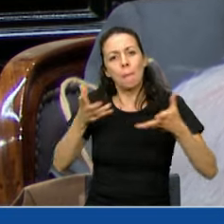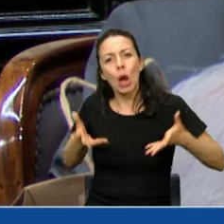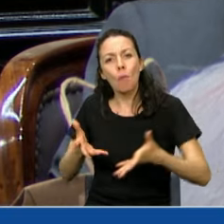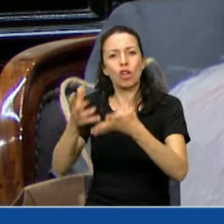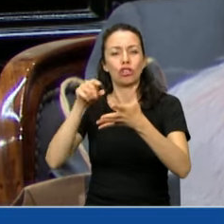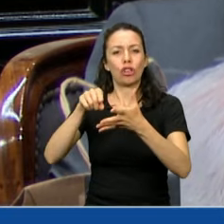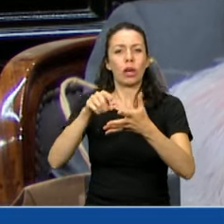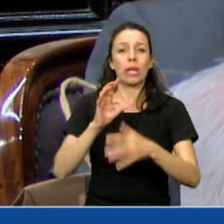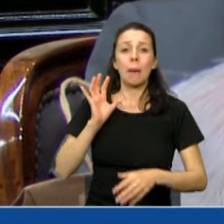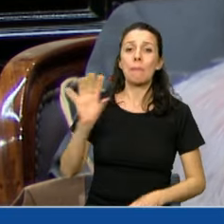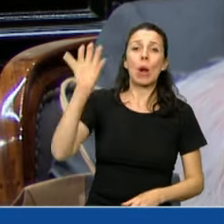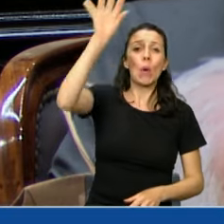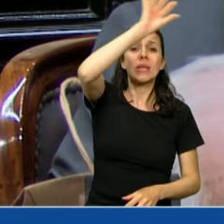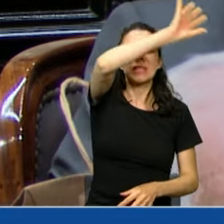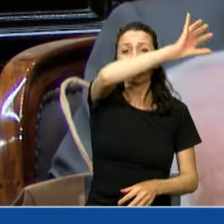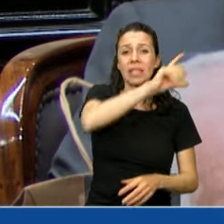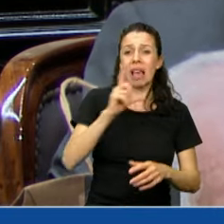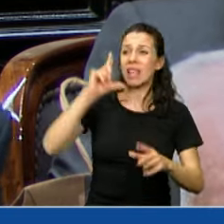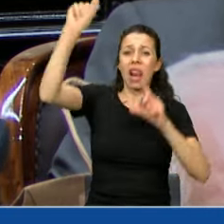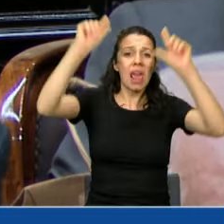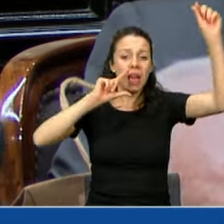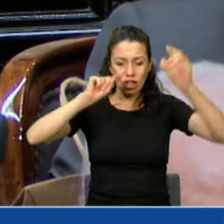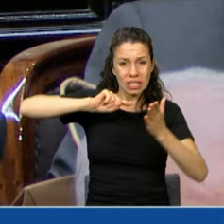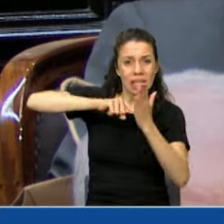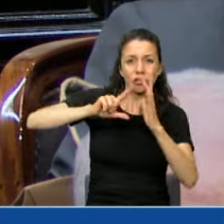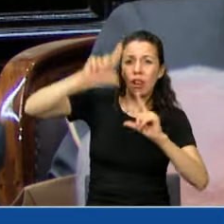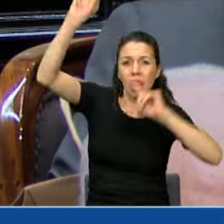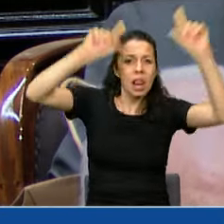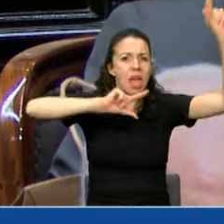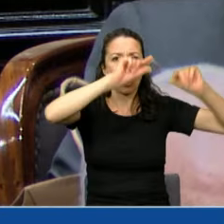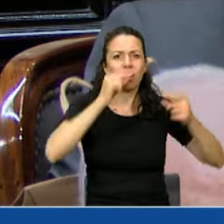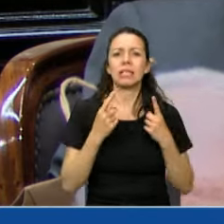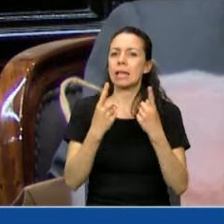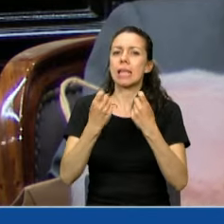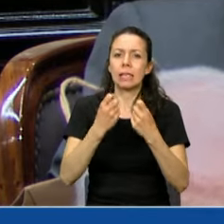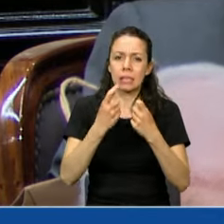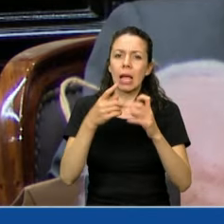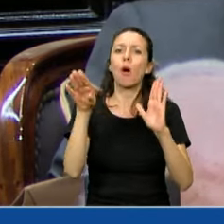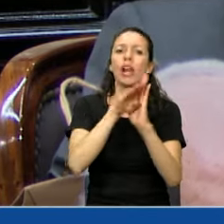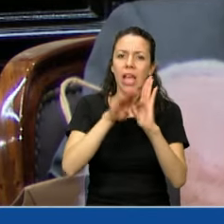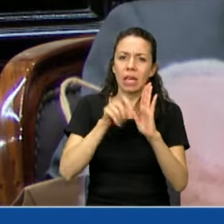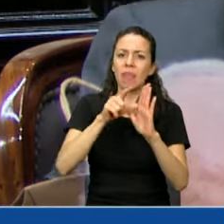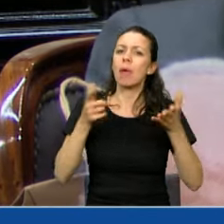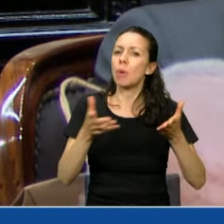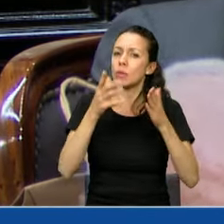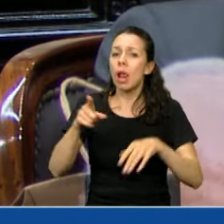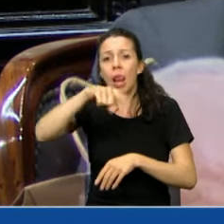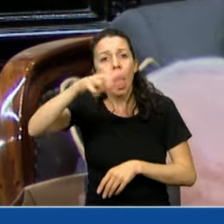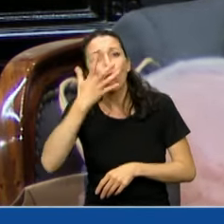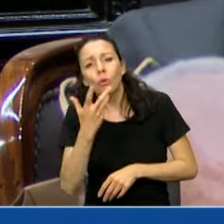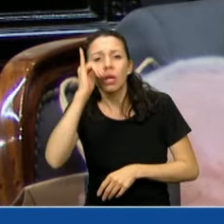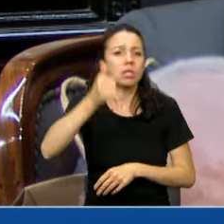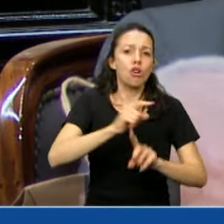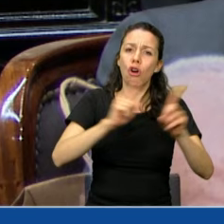provincias que vivimos lejos del centro vamos a insistir con el régimen de promoción les guste o no les guste